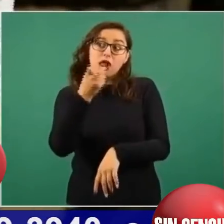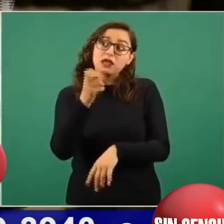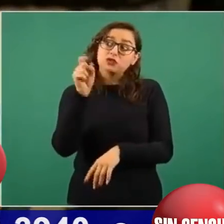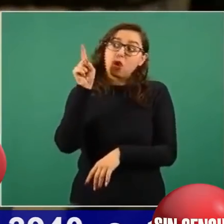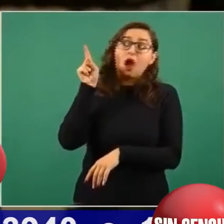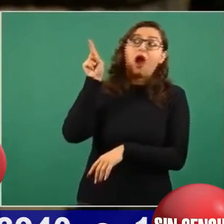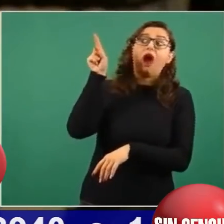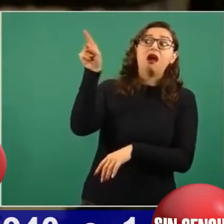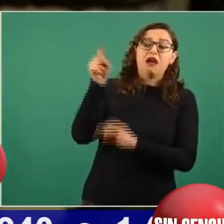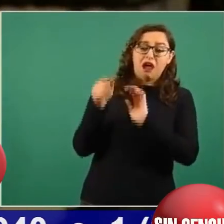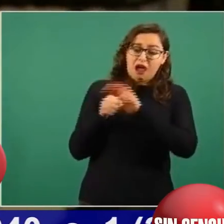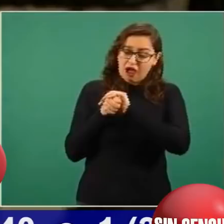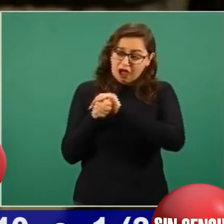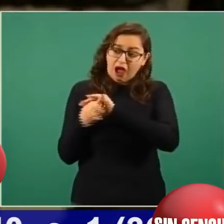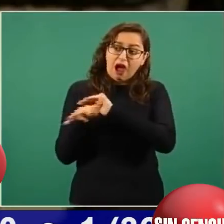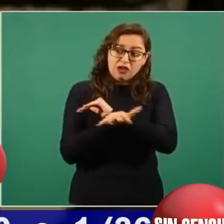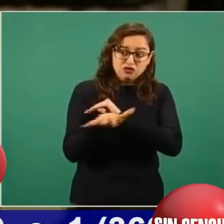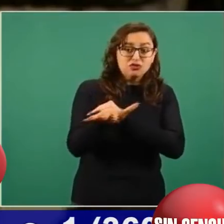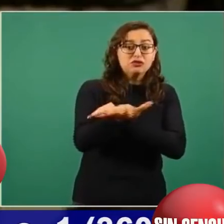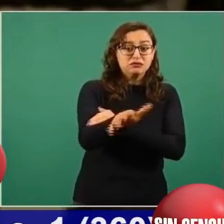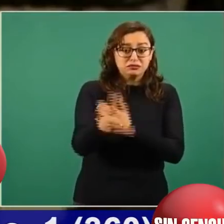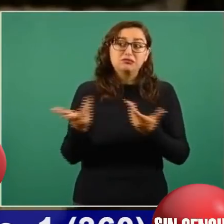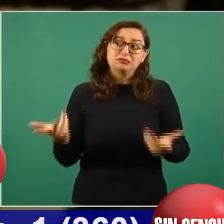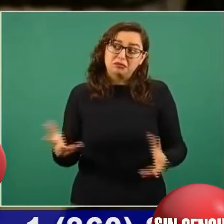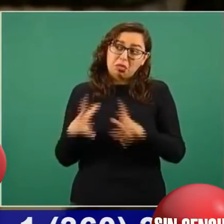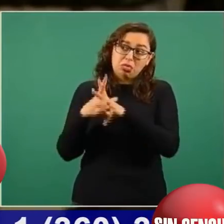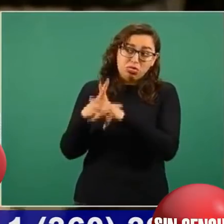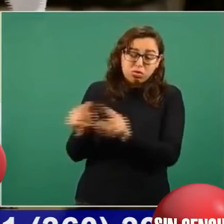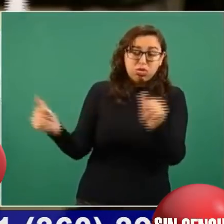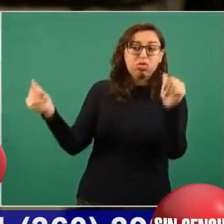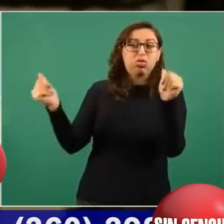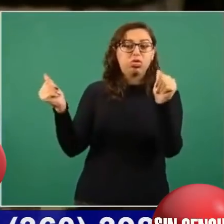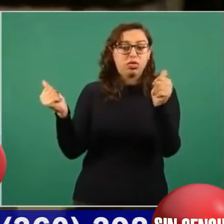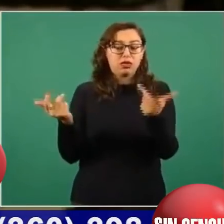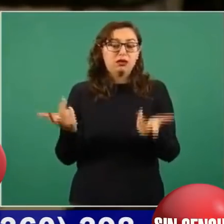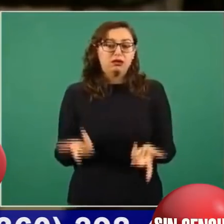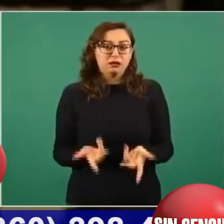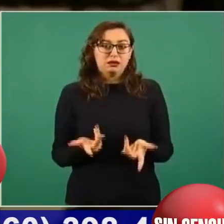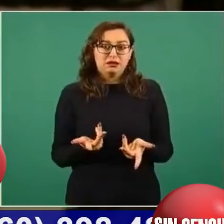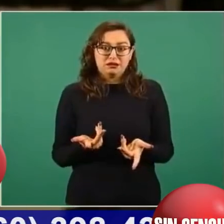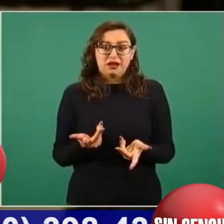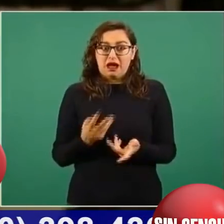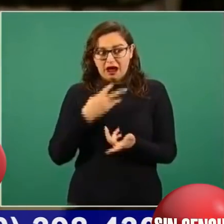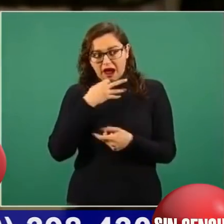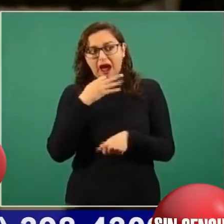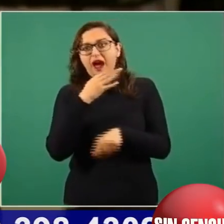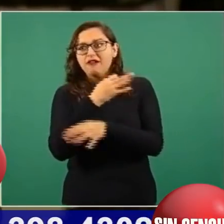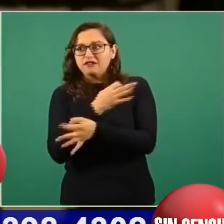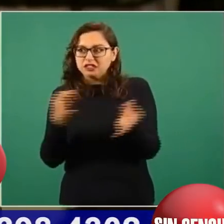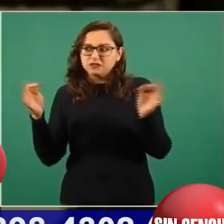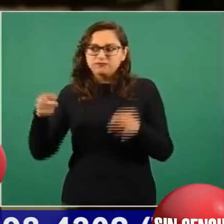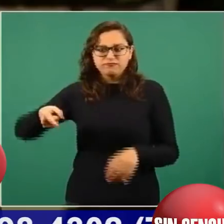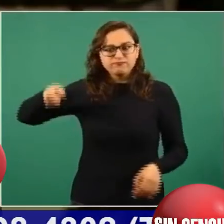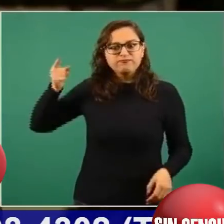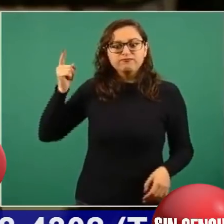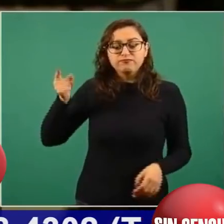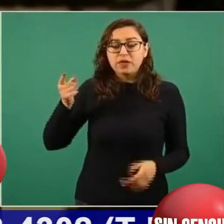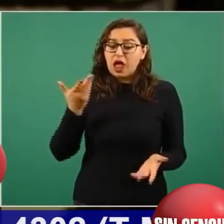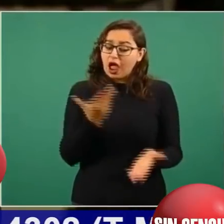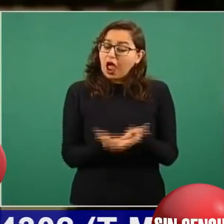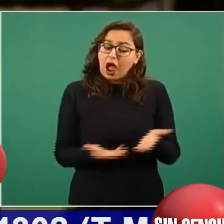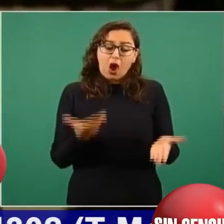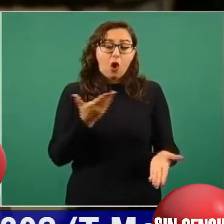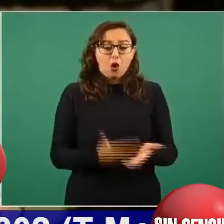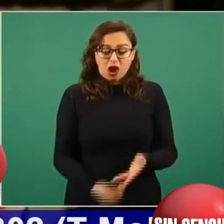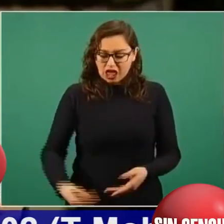fue el anuncio de lo que buscaban estos señores. Pero este es el anuncio también, señor presidente, que necesitamos ese